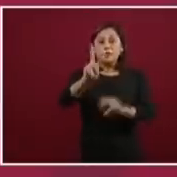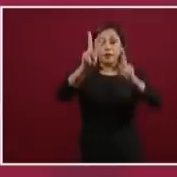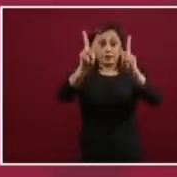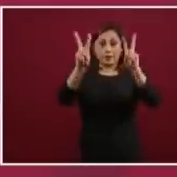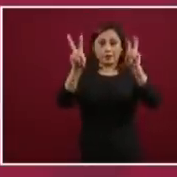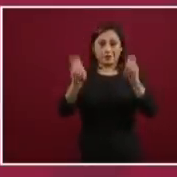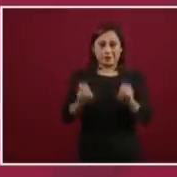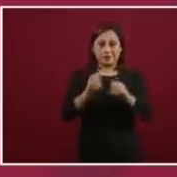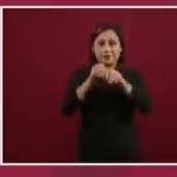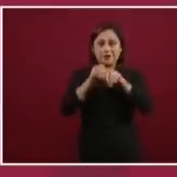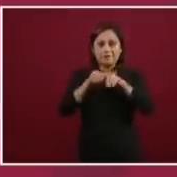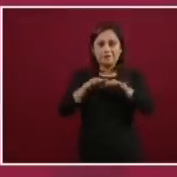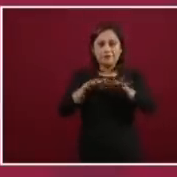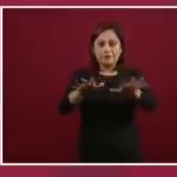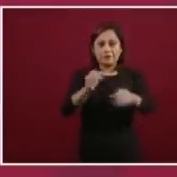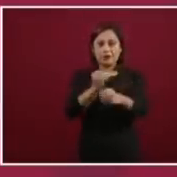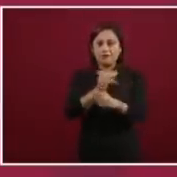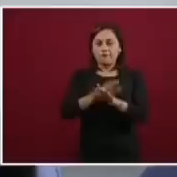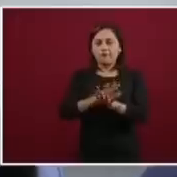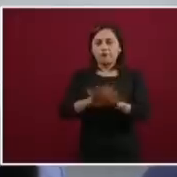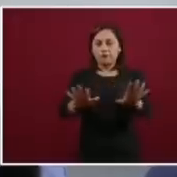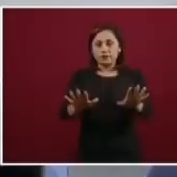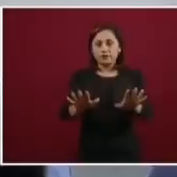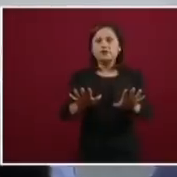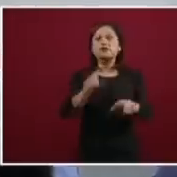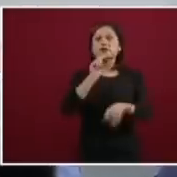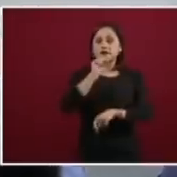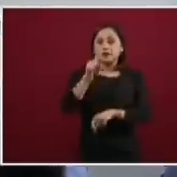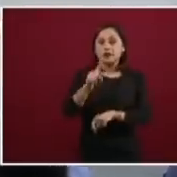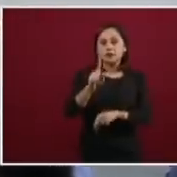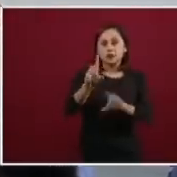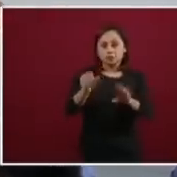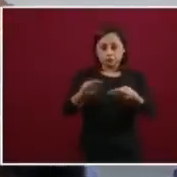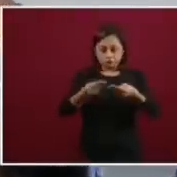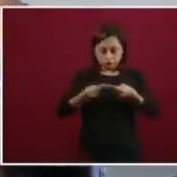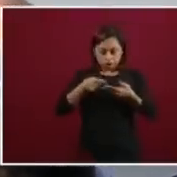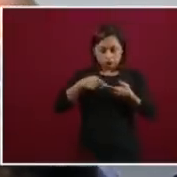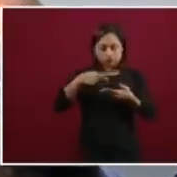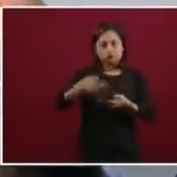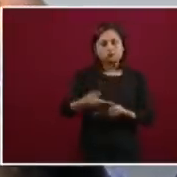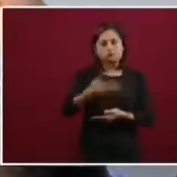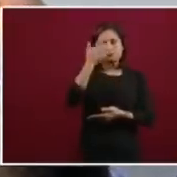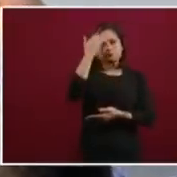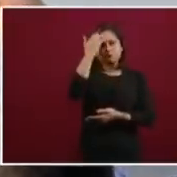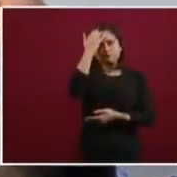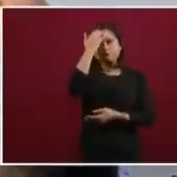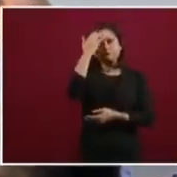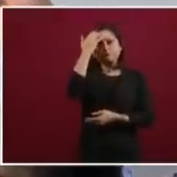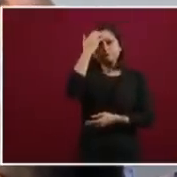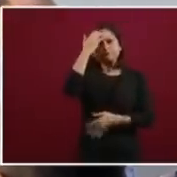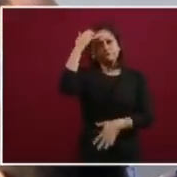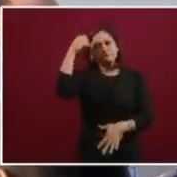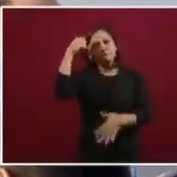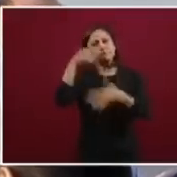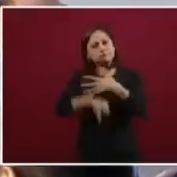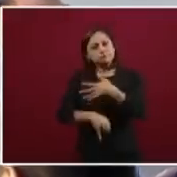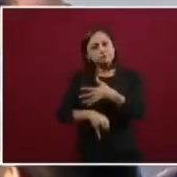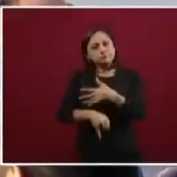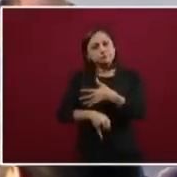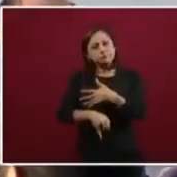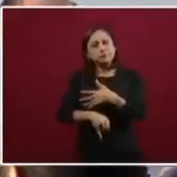capacidad de reflexión de análisis todos los ciudadanos